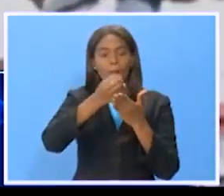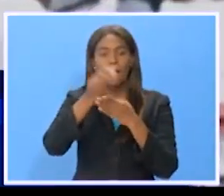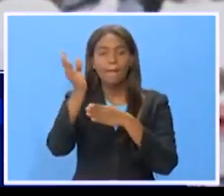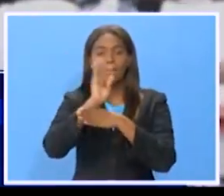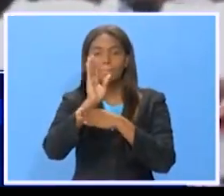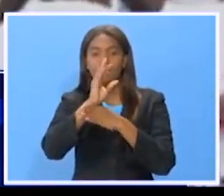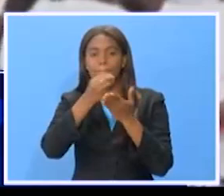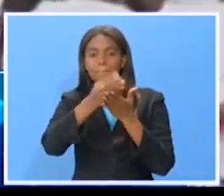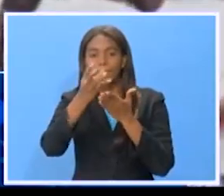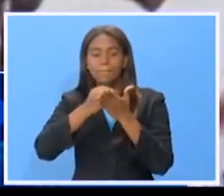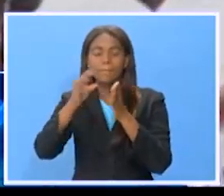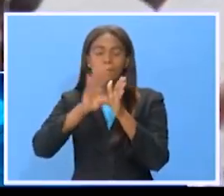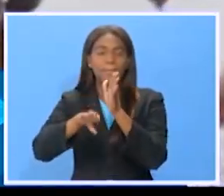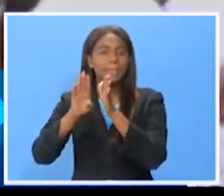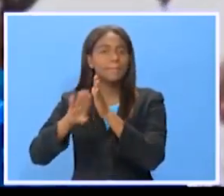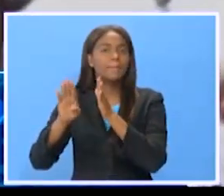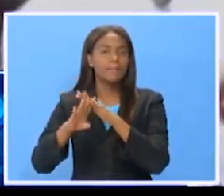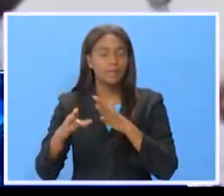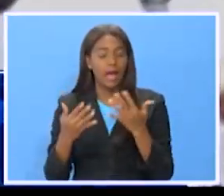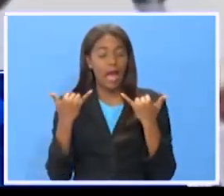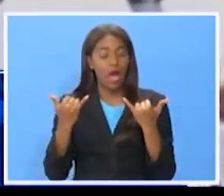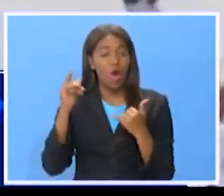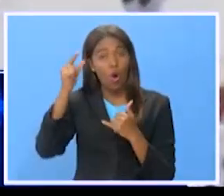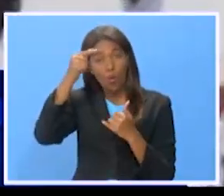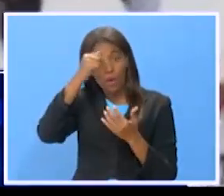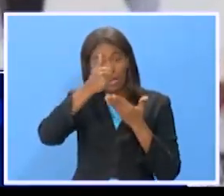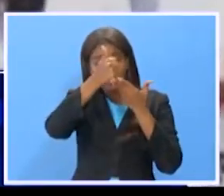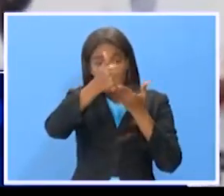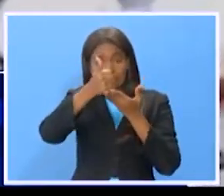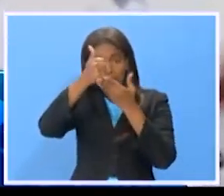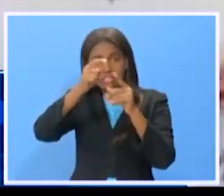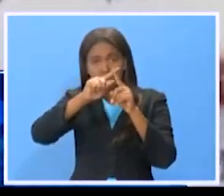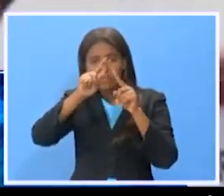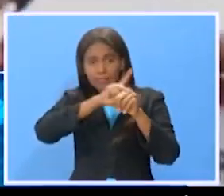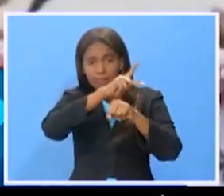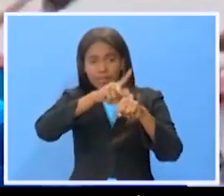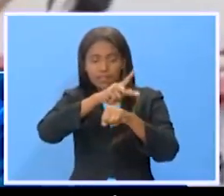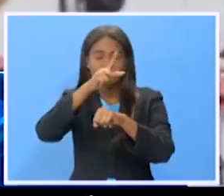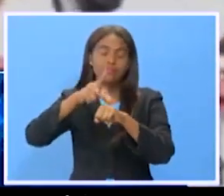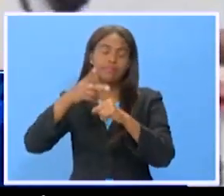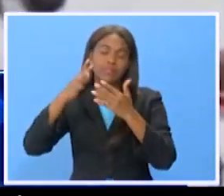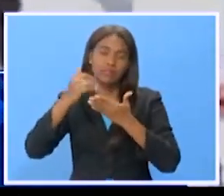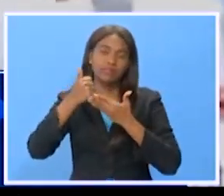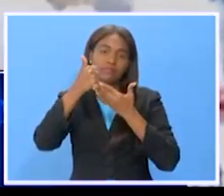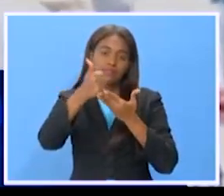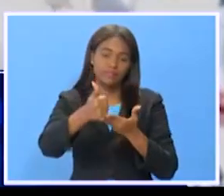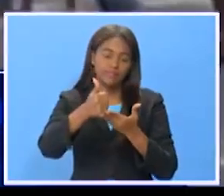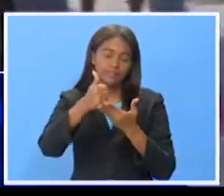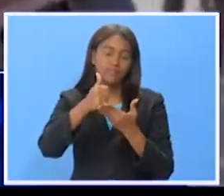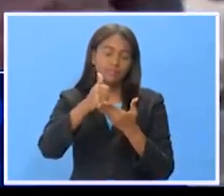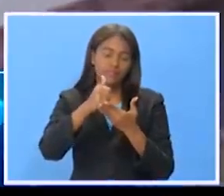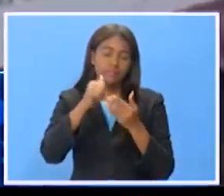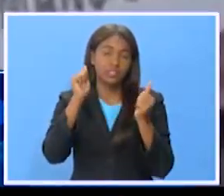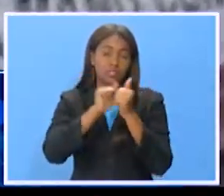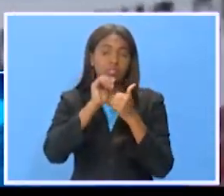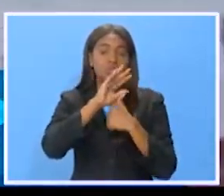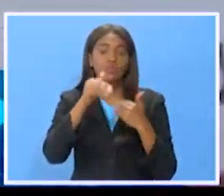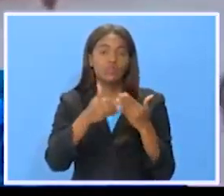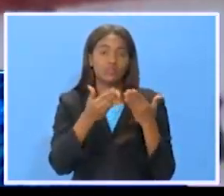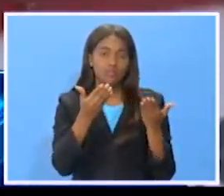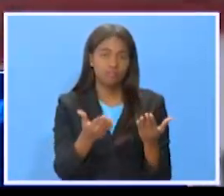le está llegando a todo el mundo, ¿eh? Ahora mismo el gobierno está llegando a nivel nacional, el gobierno está llegando a todo el mundo con